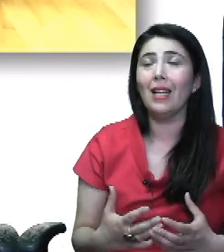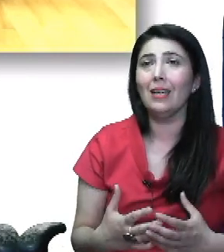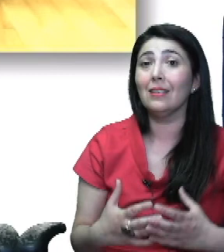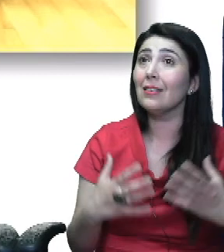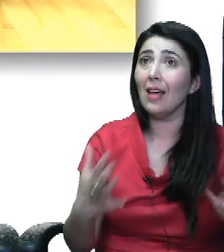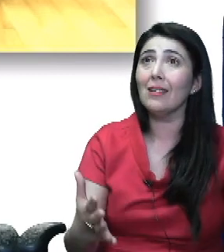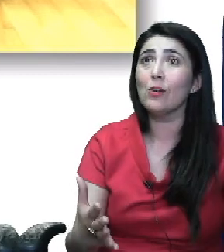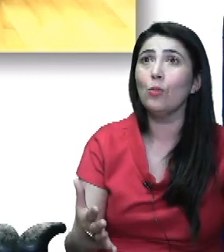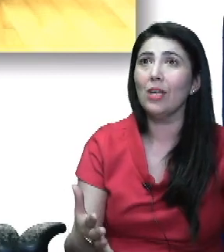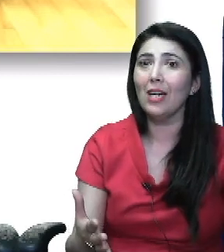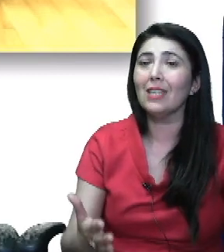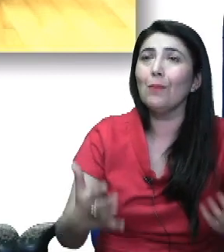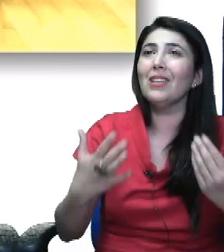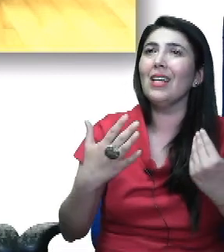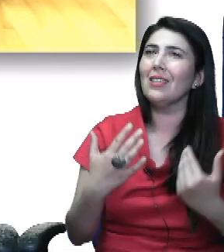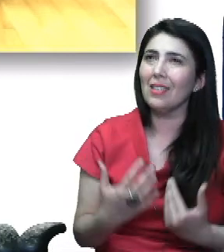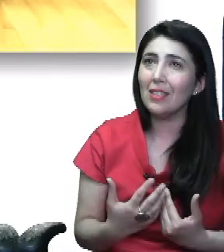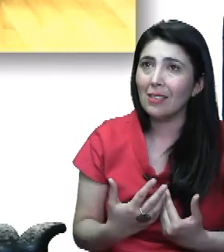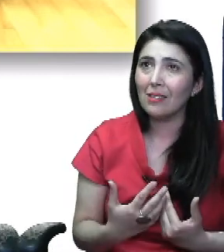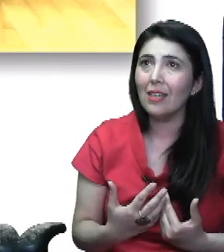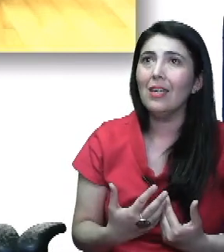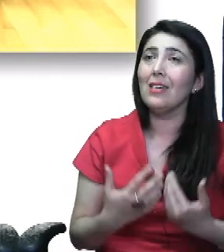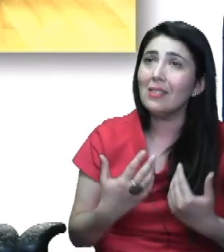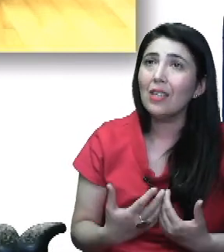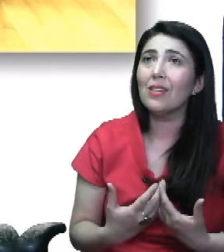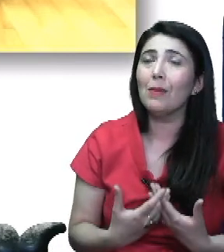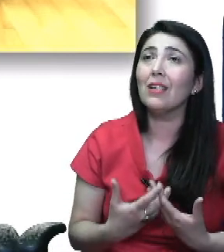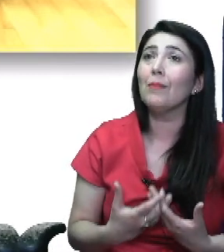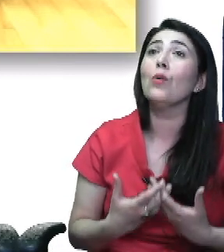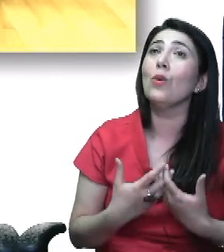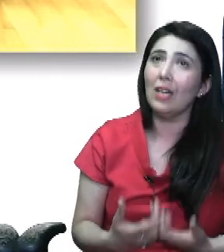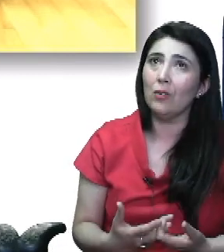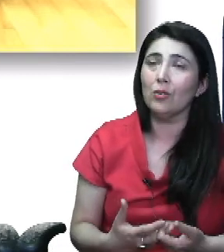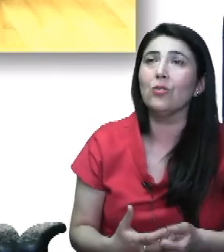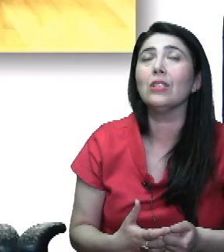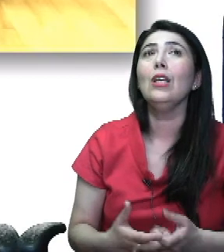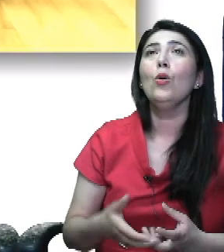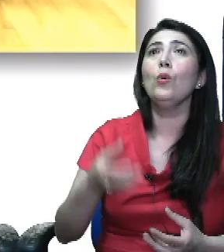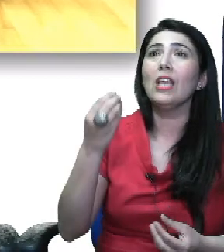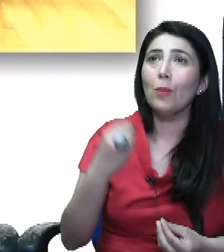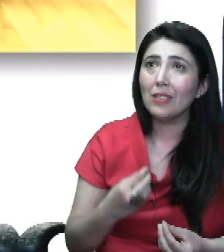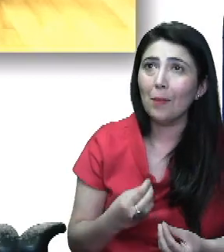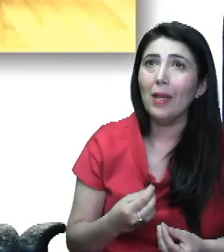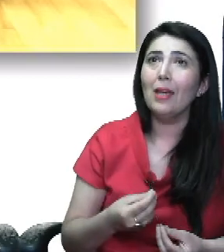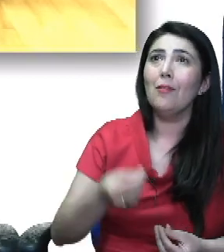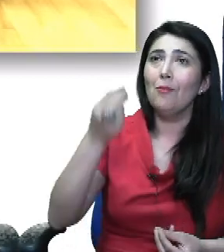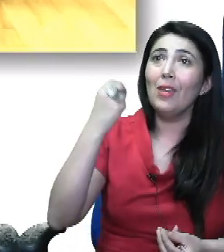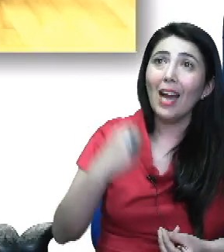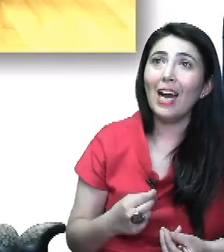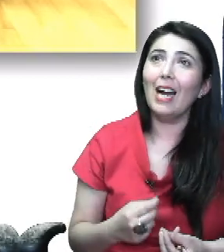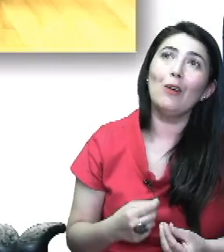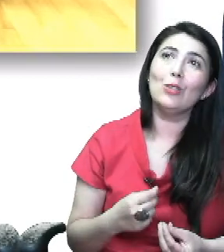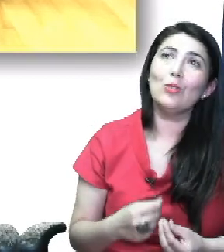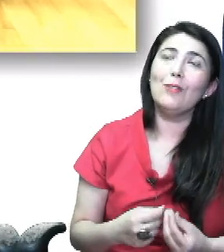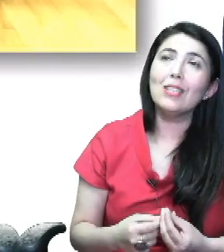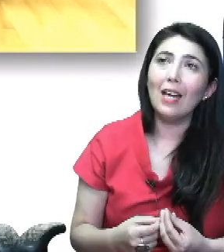sensible a las necesidades de esa comunidad, también tiene que sentirse y ser efectivamente también cuidado. Entonces, un equipo ARSAM